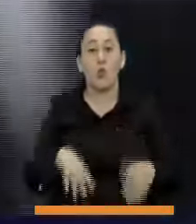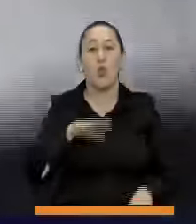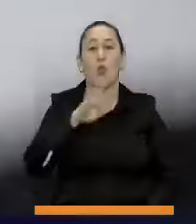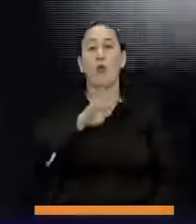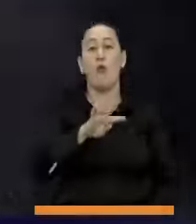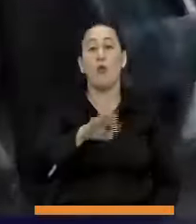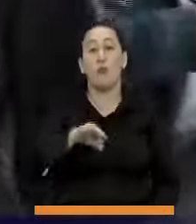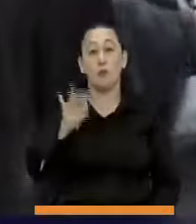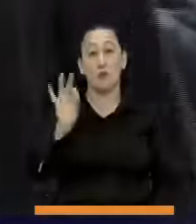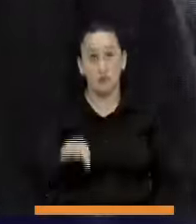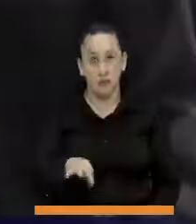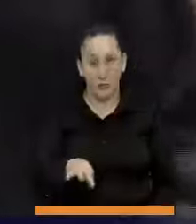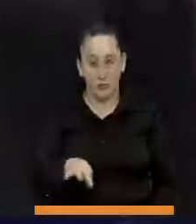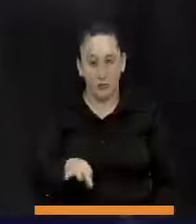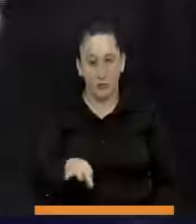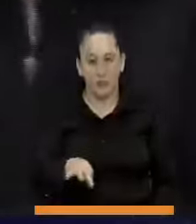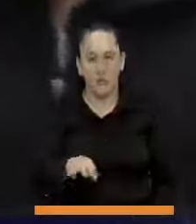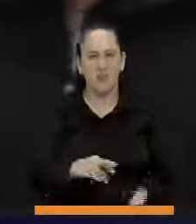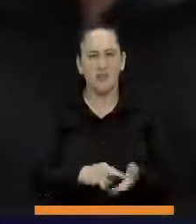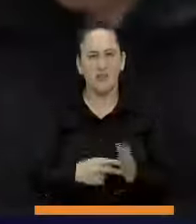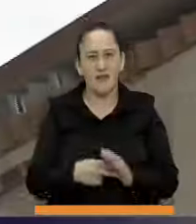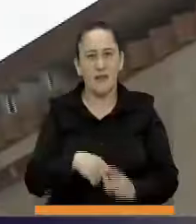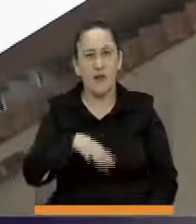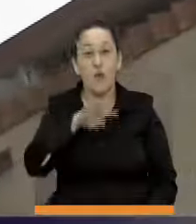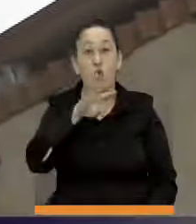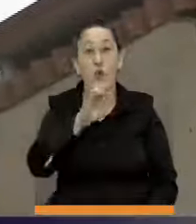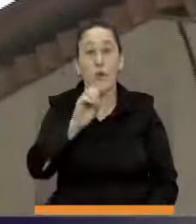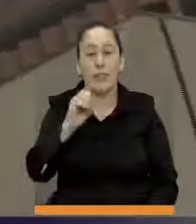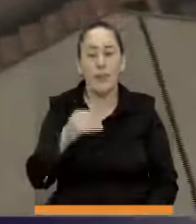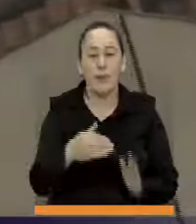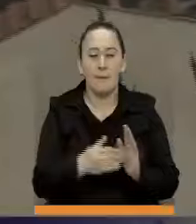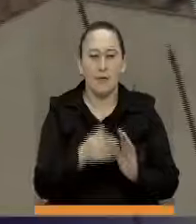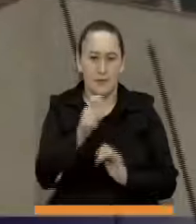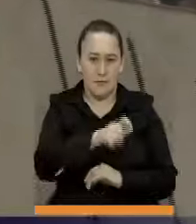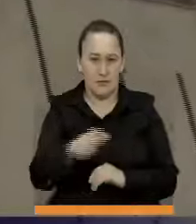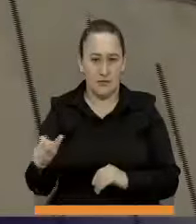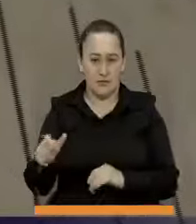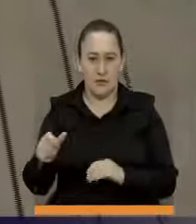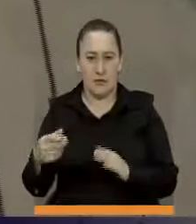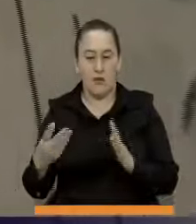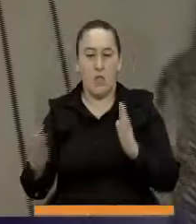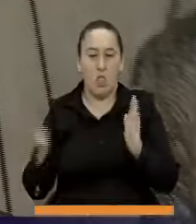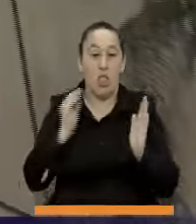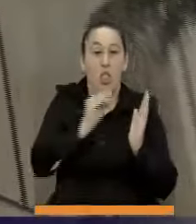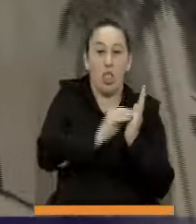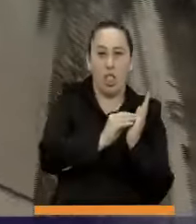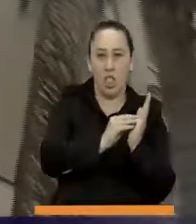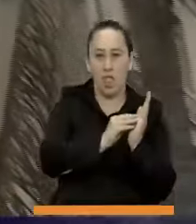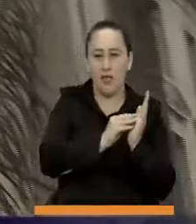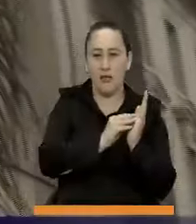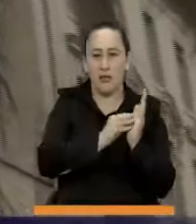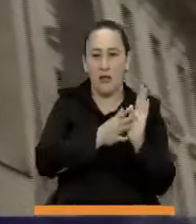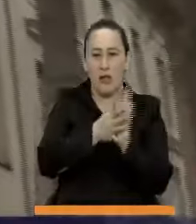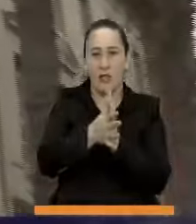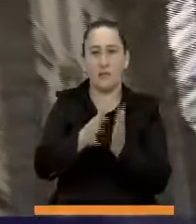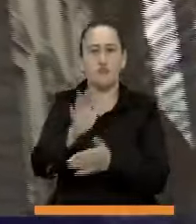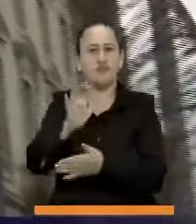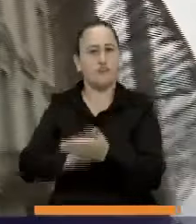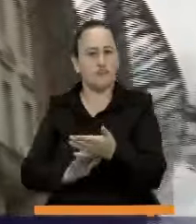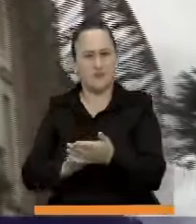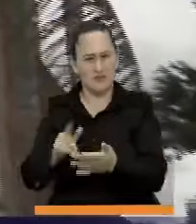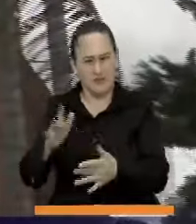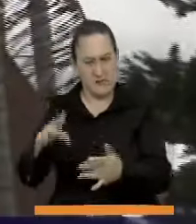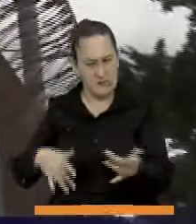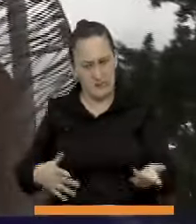de estas, o sea, 90 mil personas naturales, han incluido en sus declaraciones deducciones